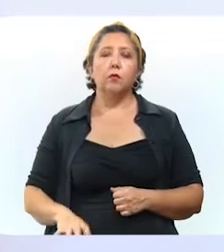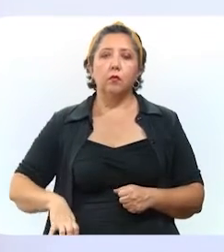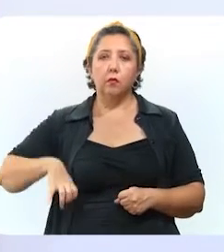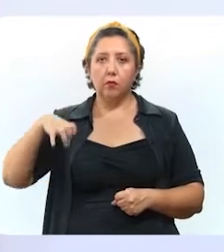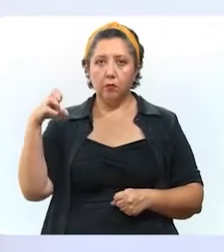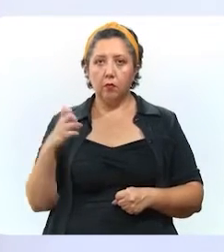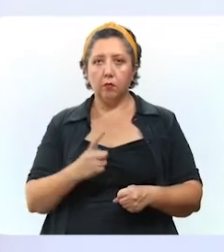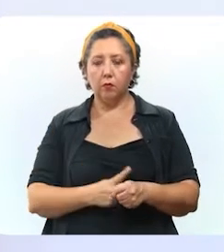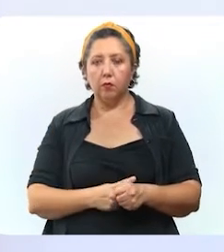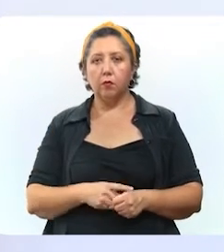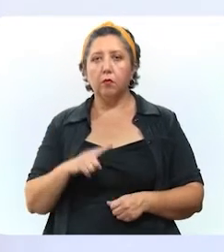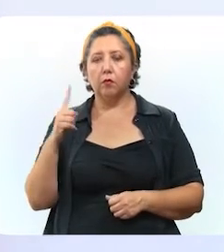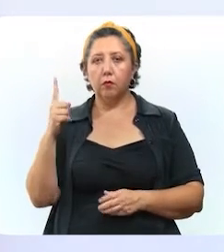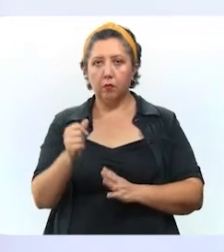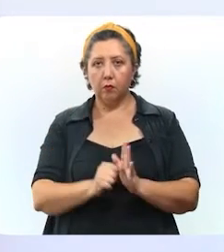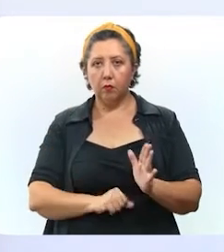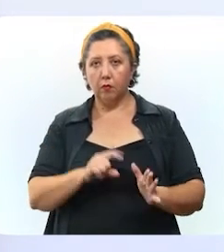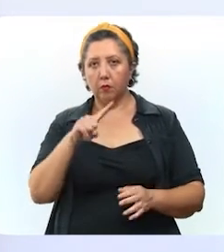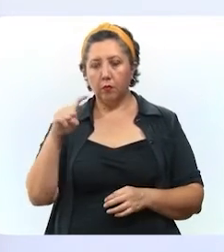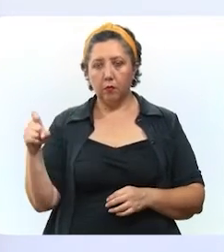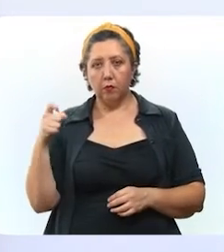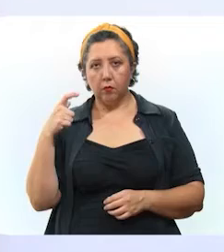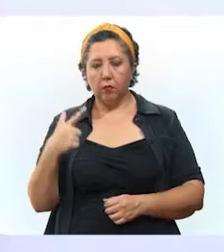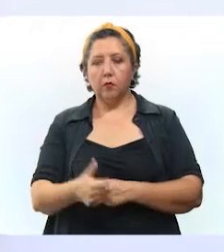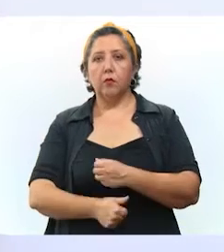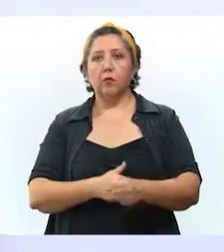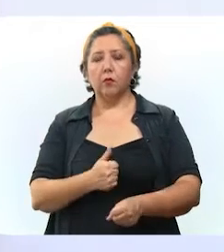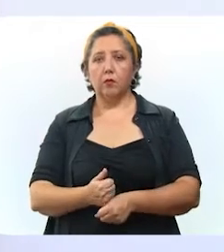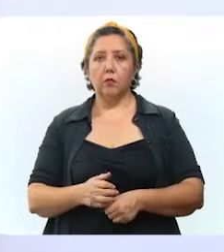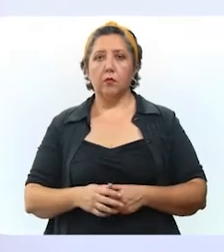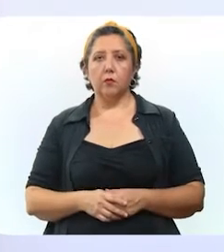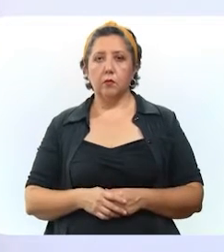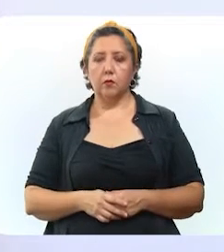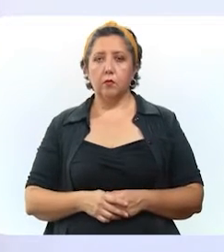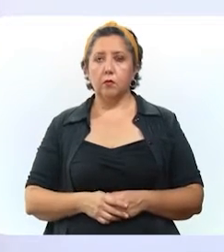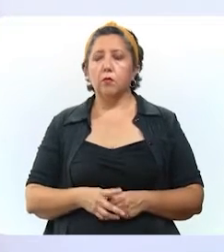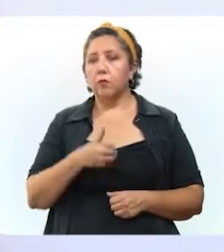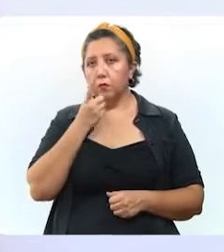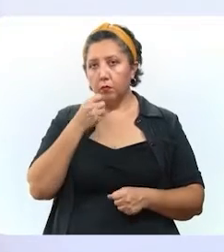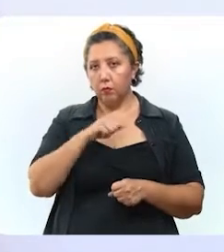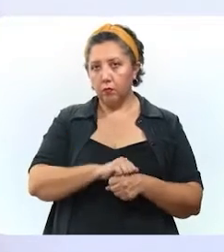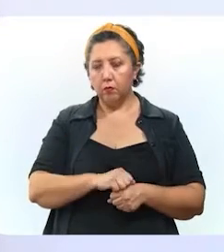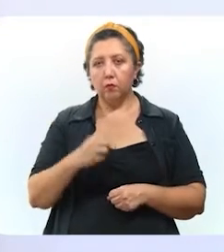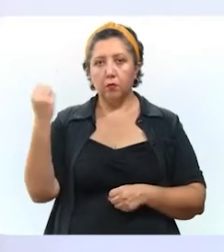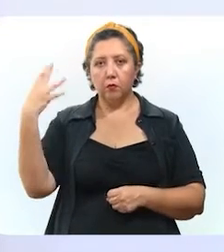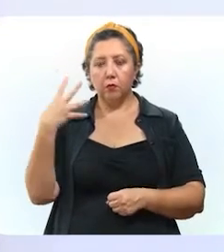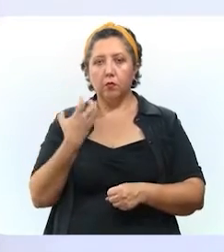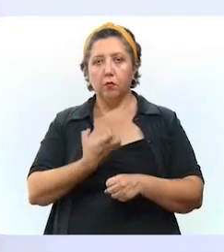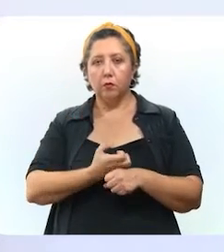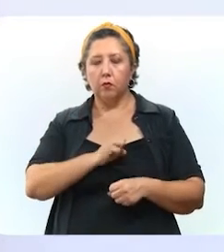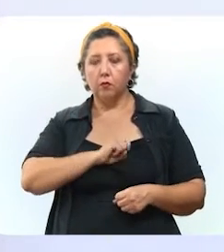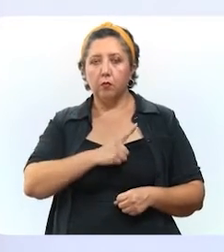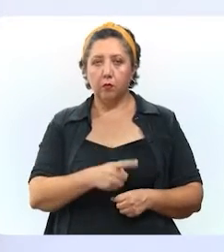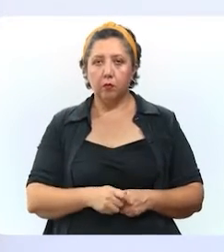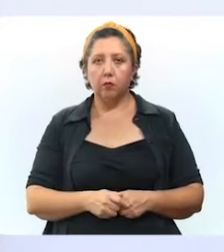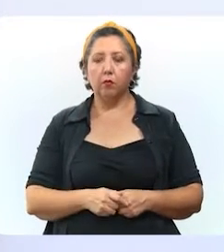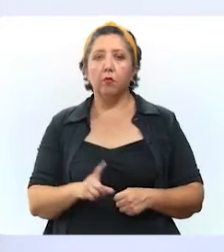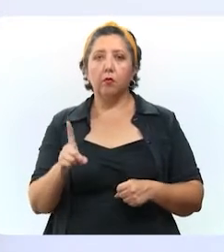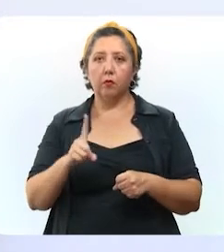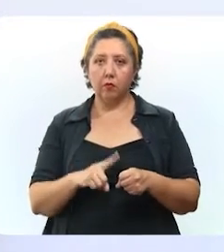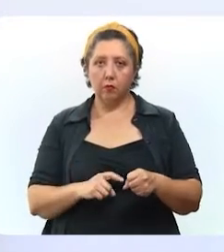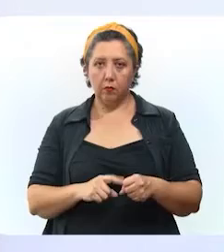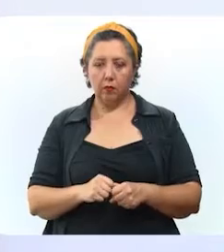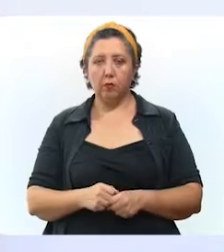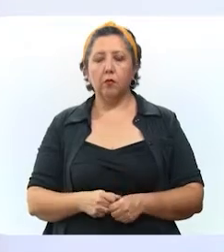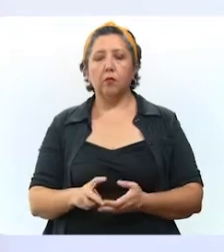El rango de edad de los casos es de un mes a 107 años. Los indicadores semanales del semáforo estatal de salud